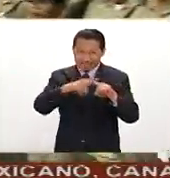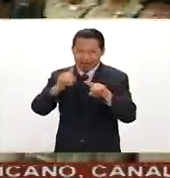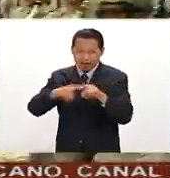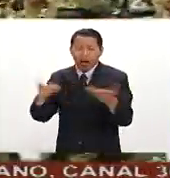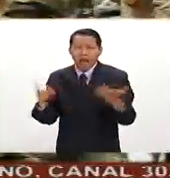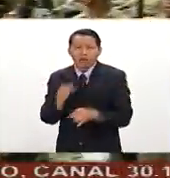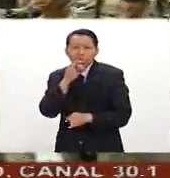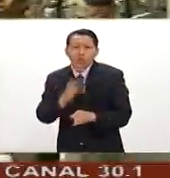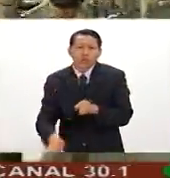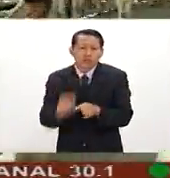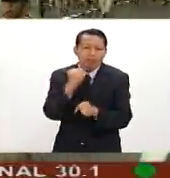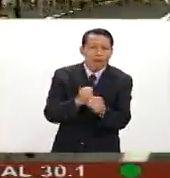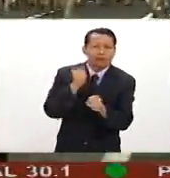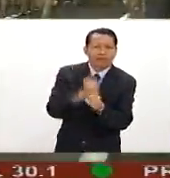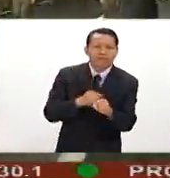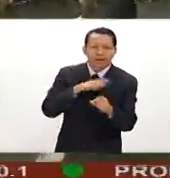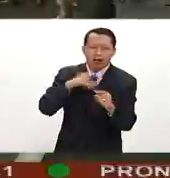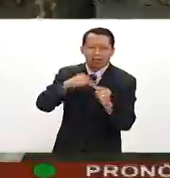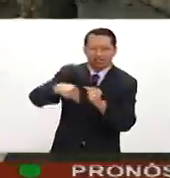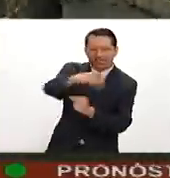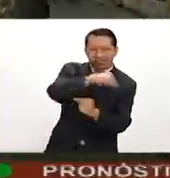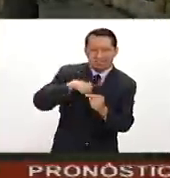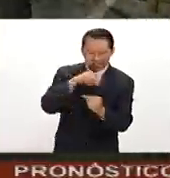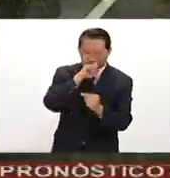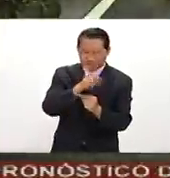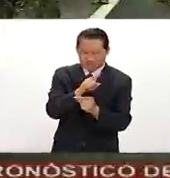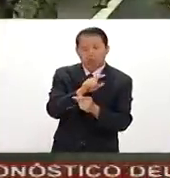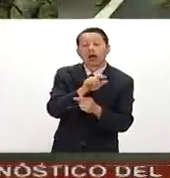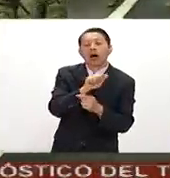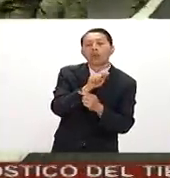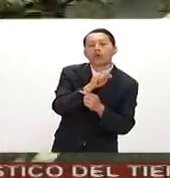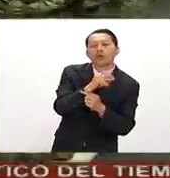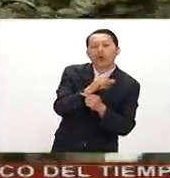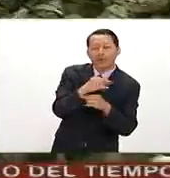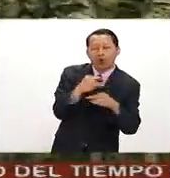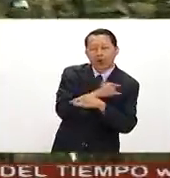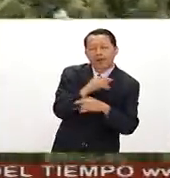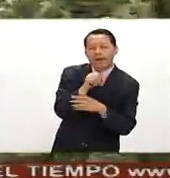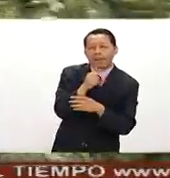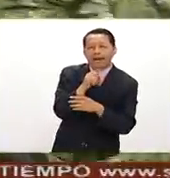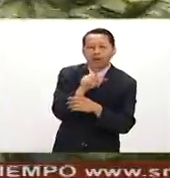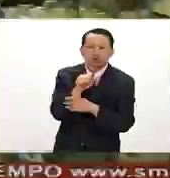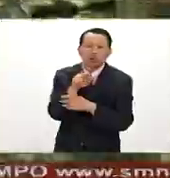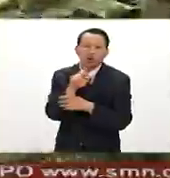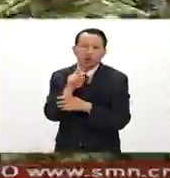última práctica en el circuito del Autódromo Hermanos Rodríguez.